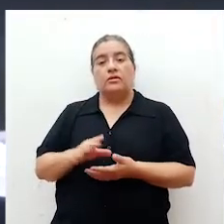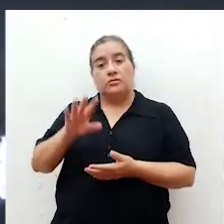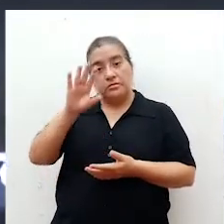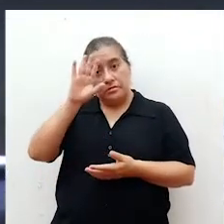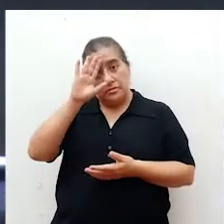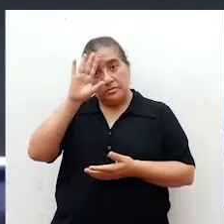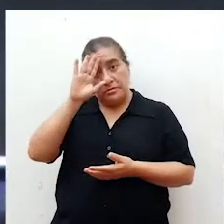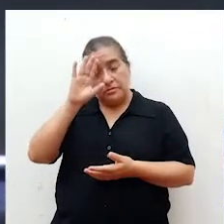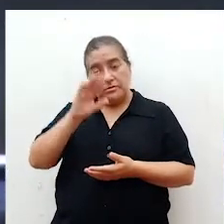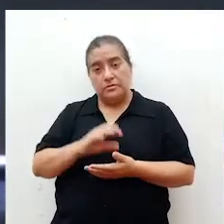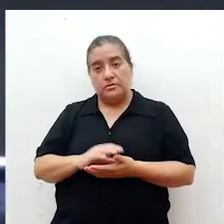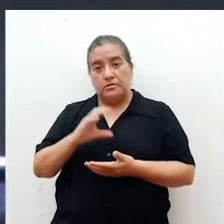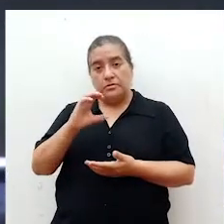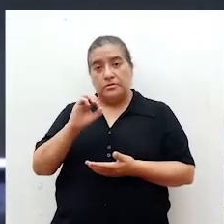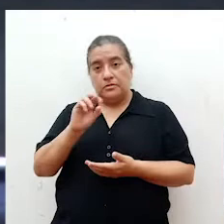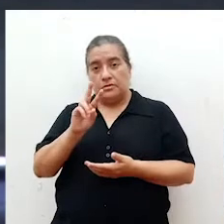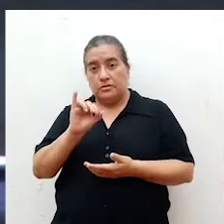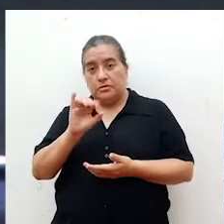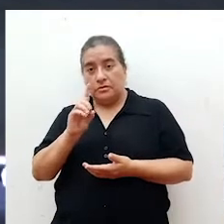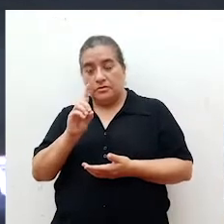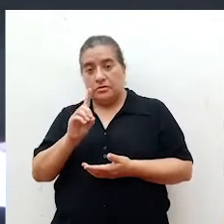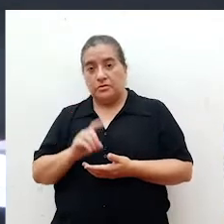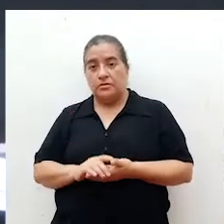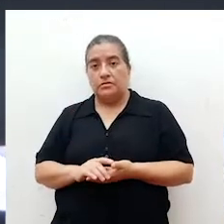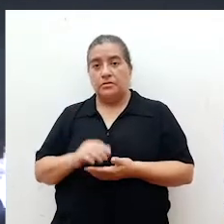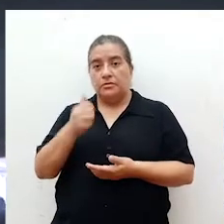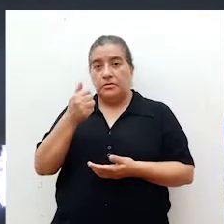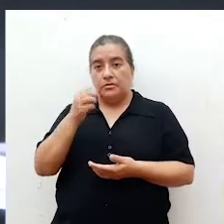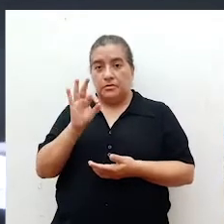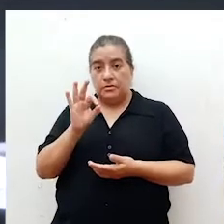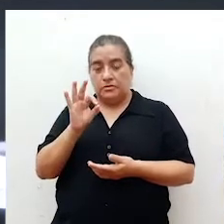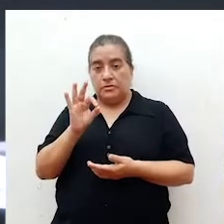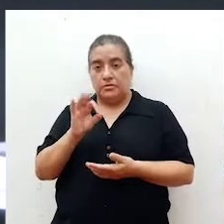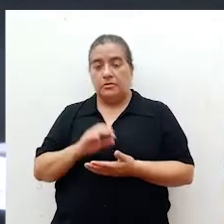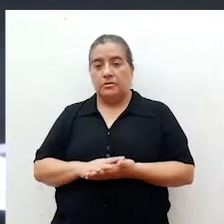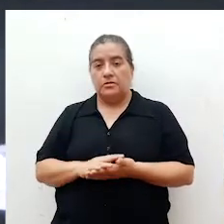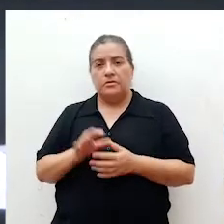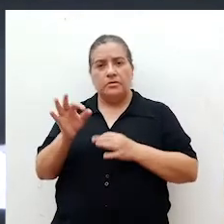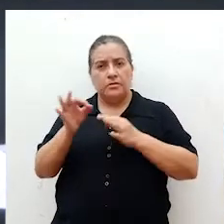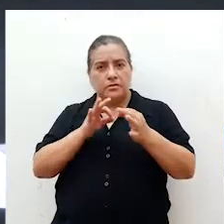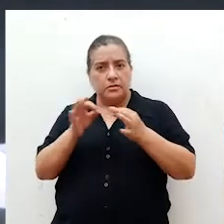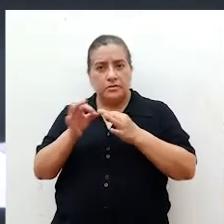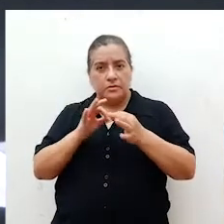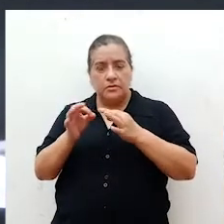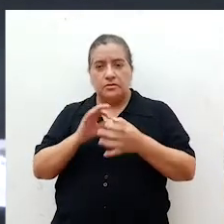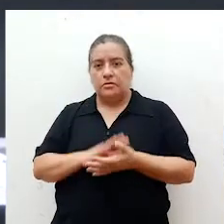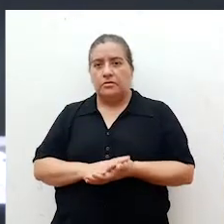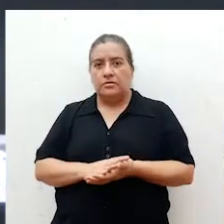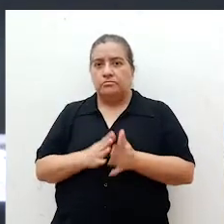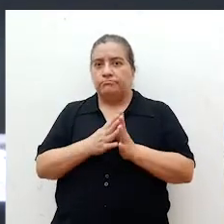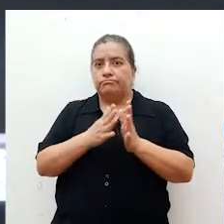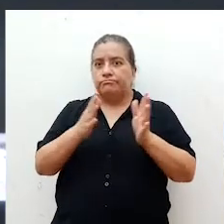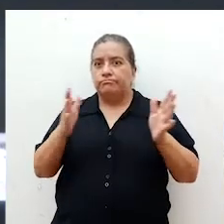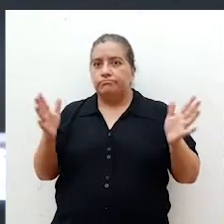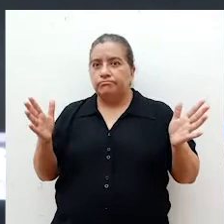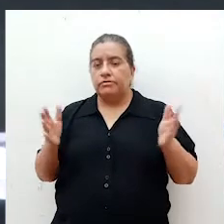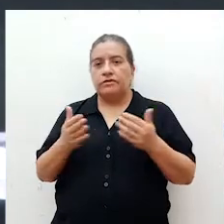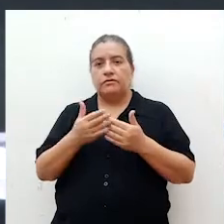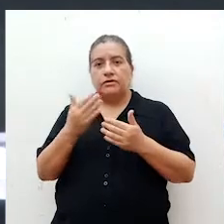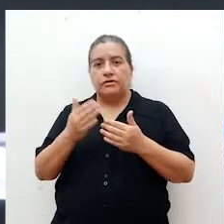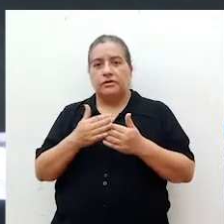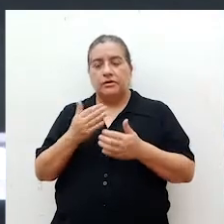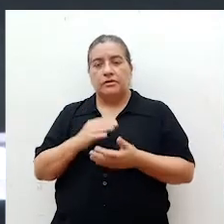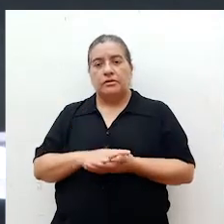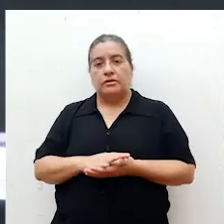actual en el tratamiento a los pacientes de COVID-19, dado de que cuando empezó la pandemia se habló de cobros